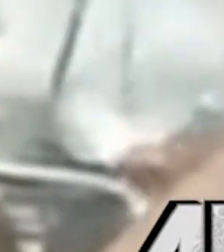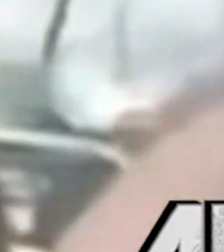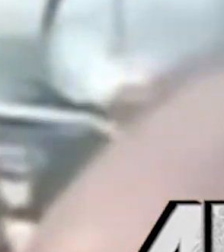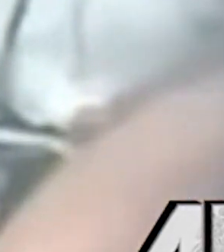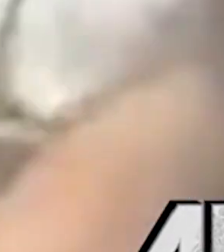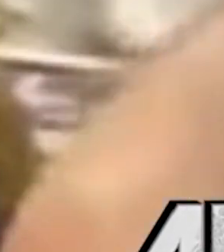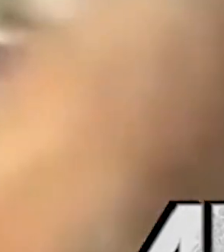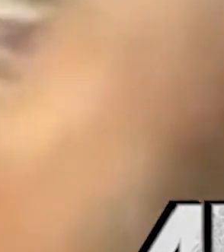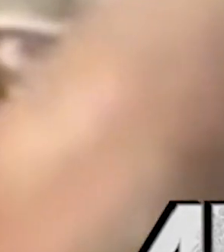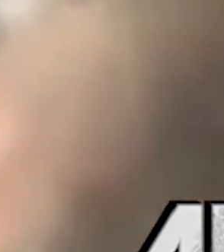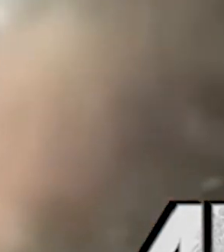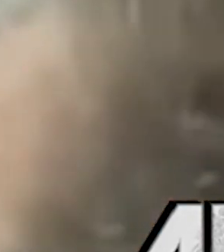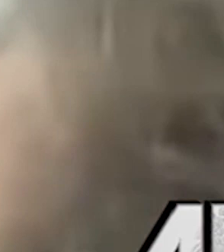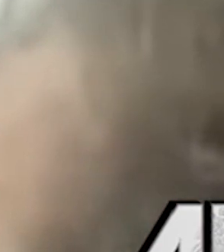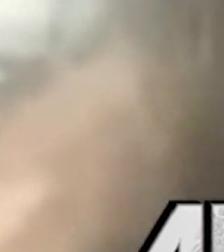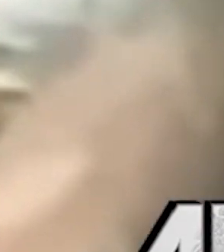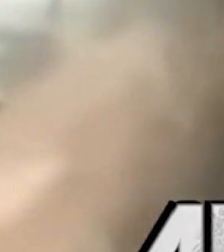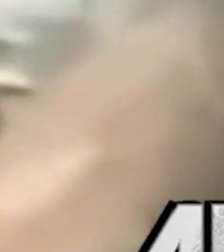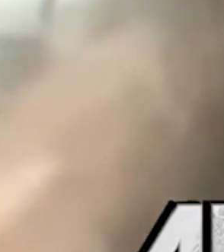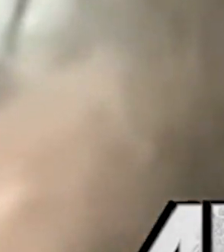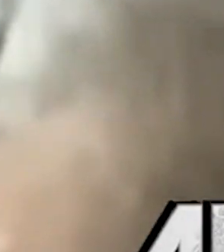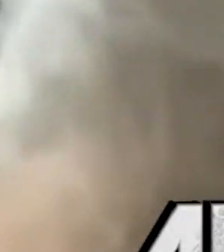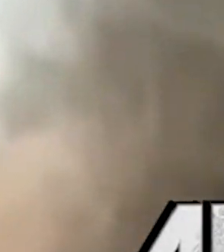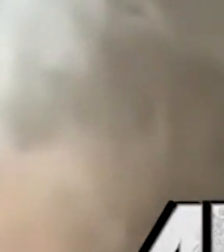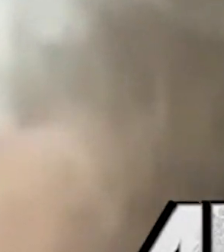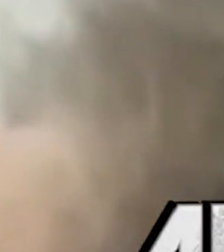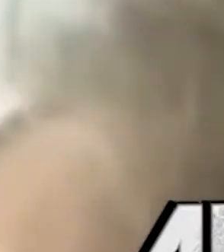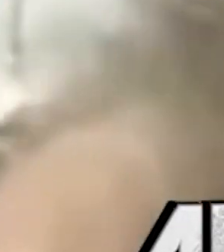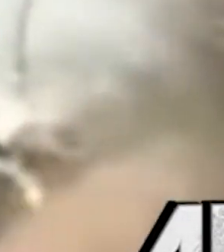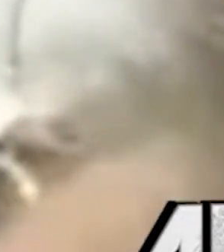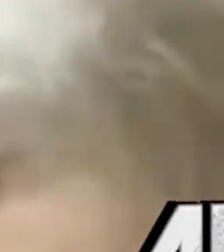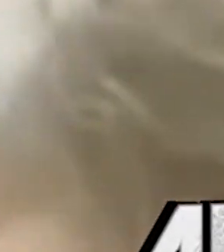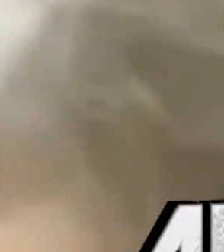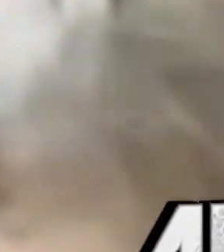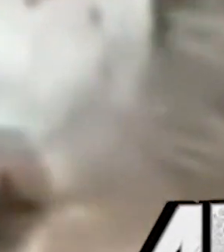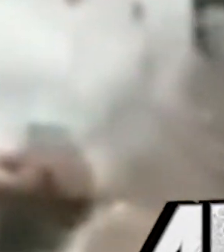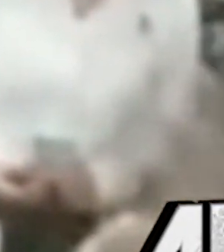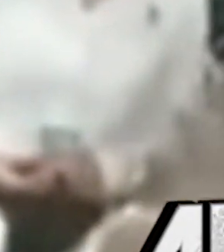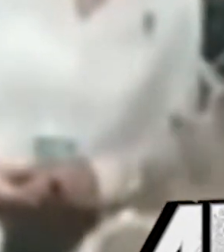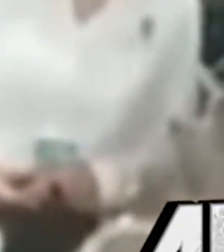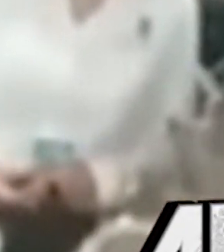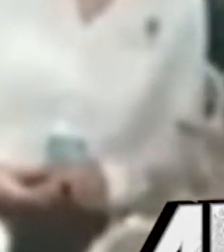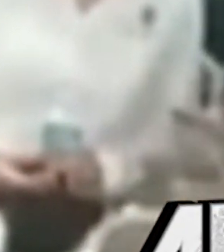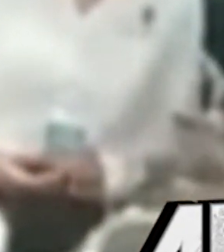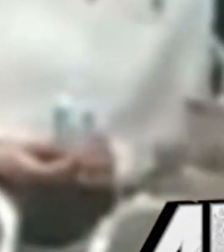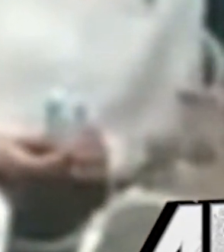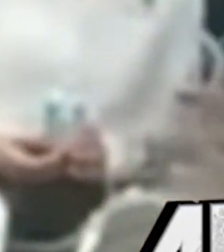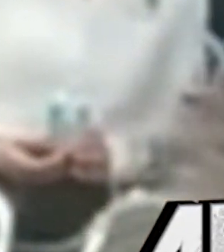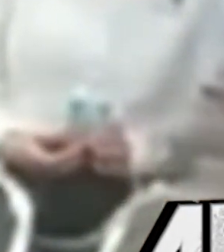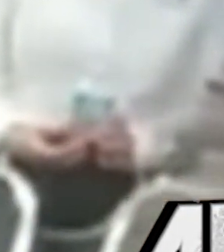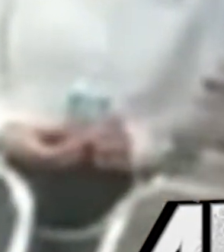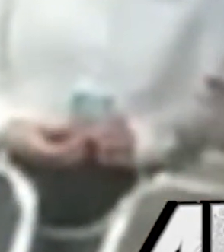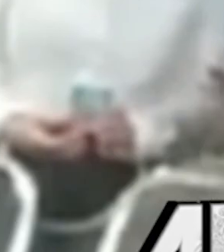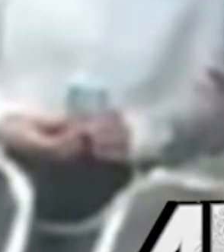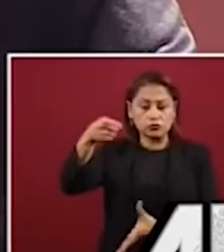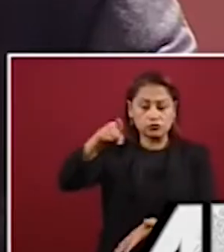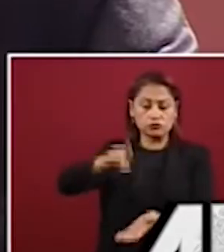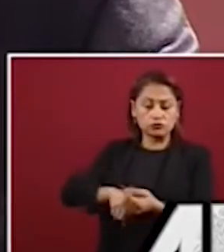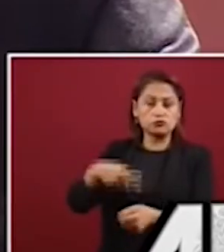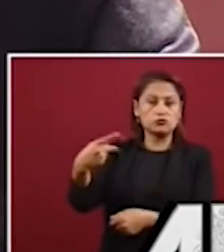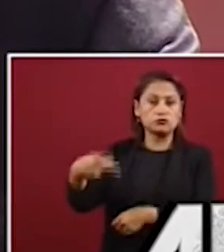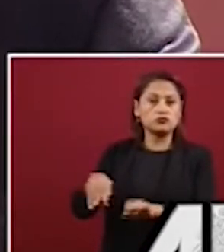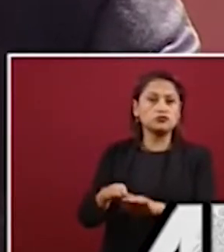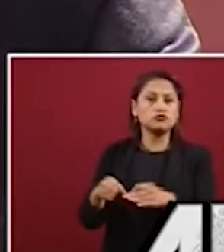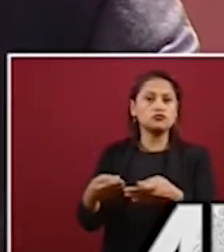no va a ser tapadera de nadie, pero al mismo tiempo no va a perseguir a estos personajes. Los que están persiguiendo son